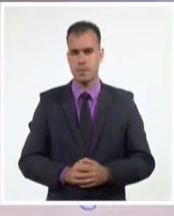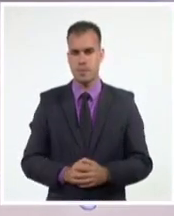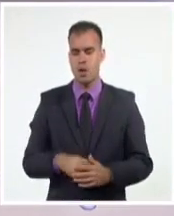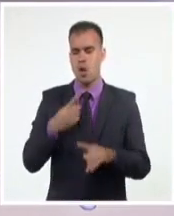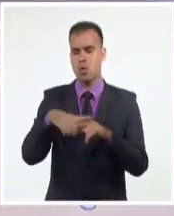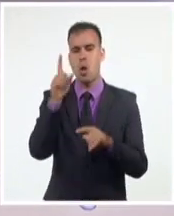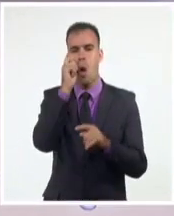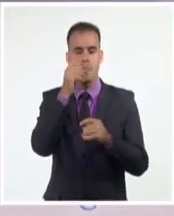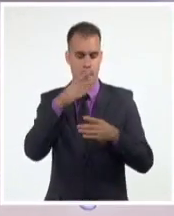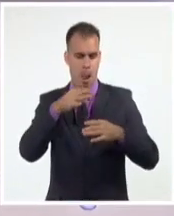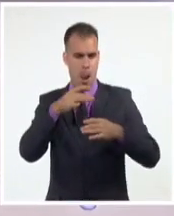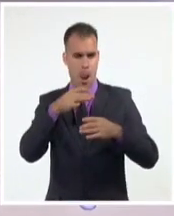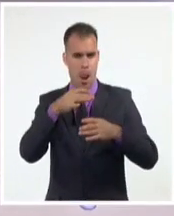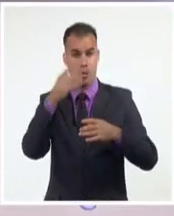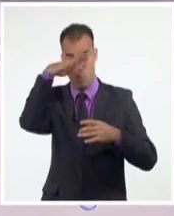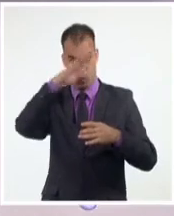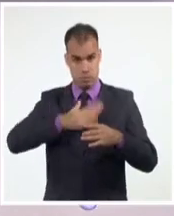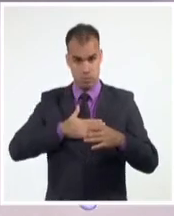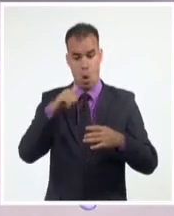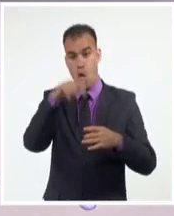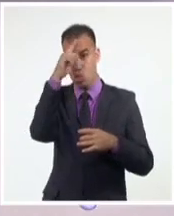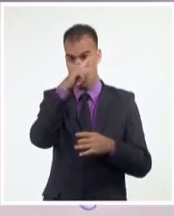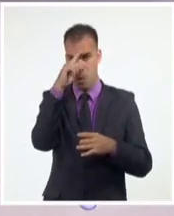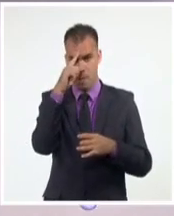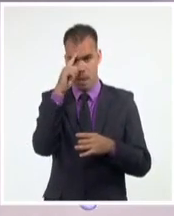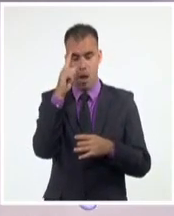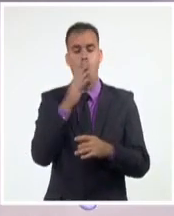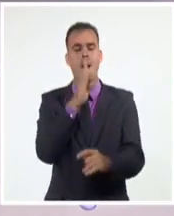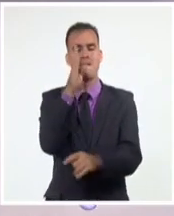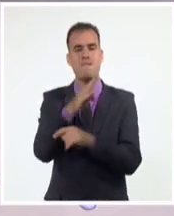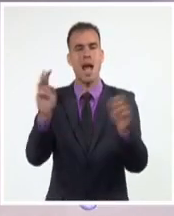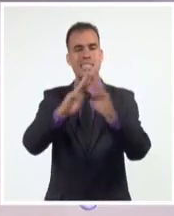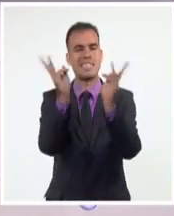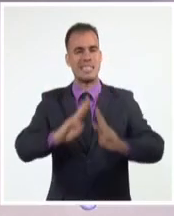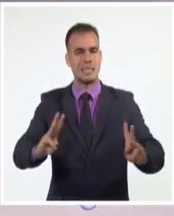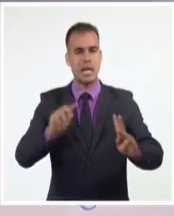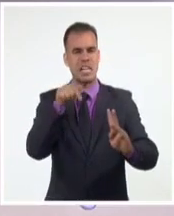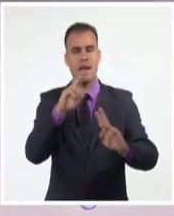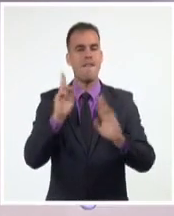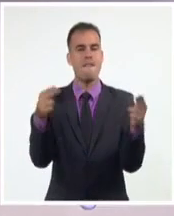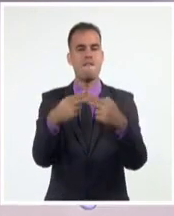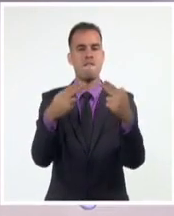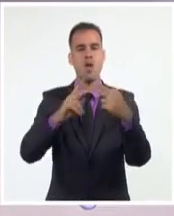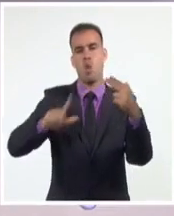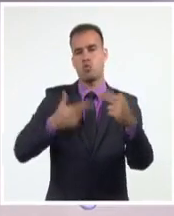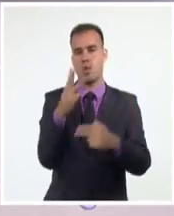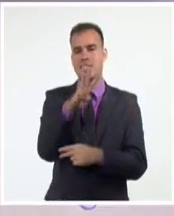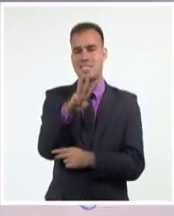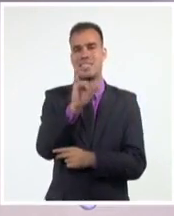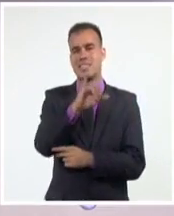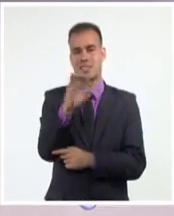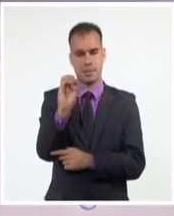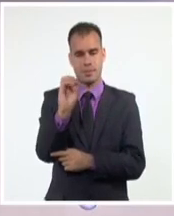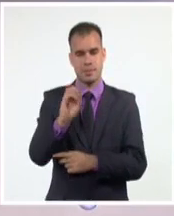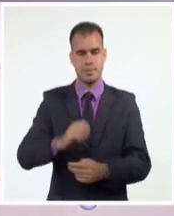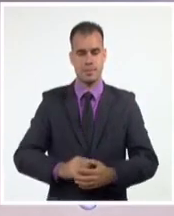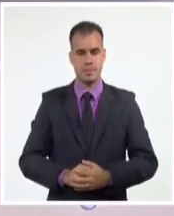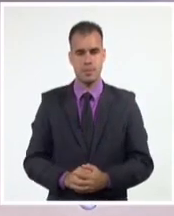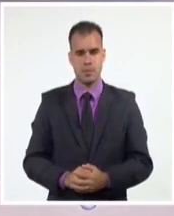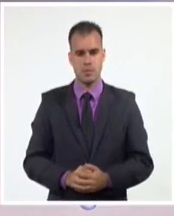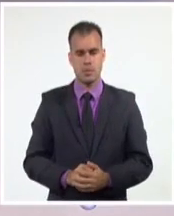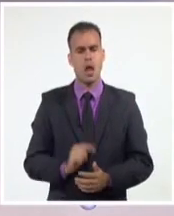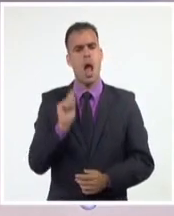Herrera se presentará este domingo de manera online en el evento internacional Culturas 360 grados. La cita resulta